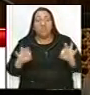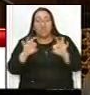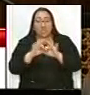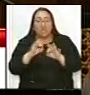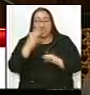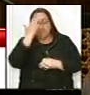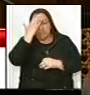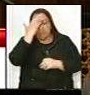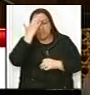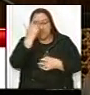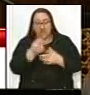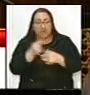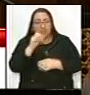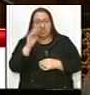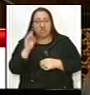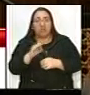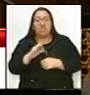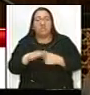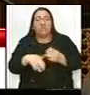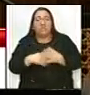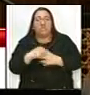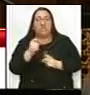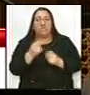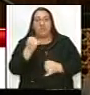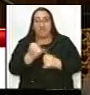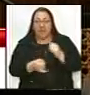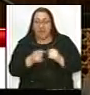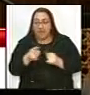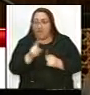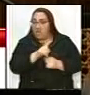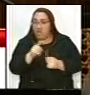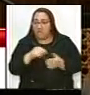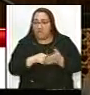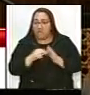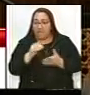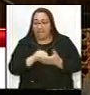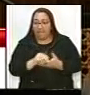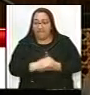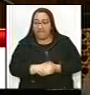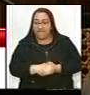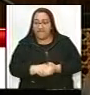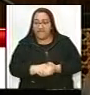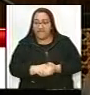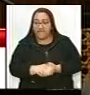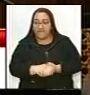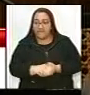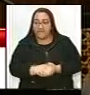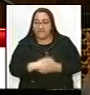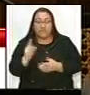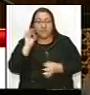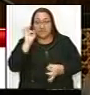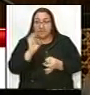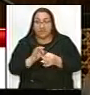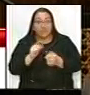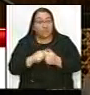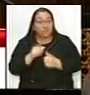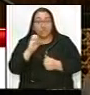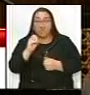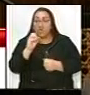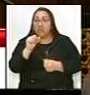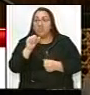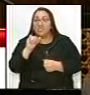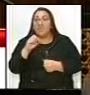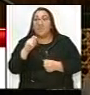en cuenta que la tarifa para el usuario final que no sea institución pública no ha sido fijada por osiptel y